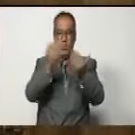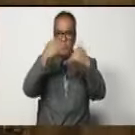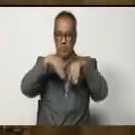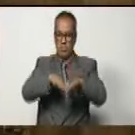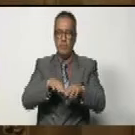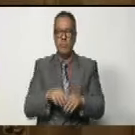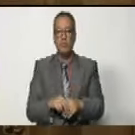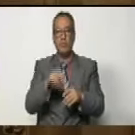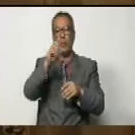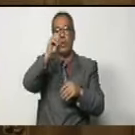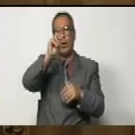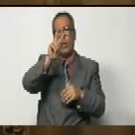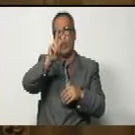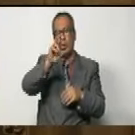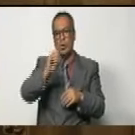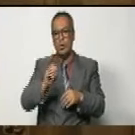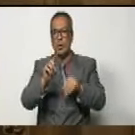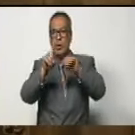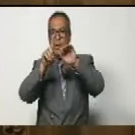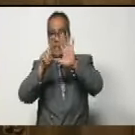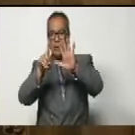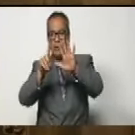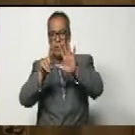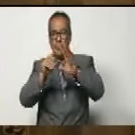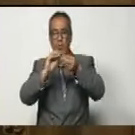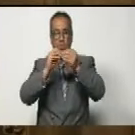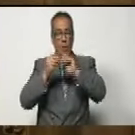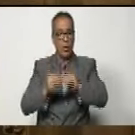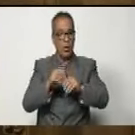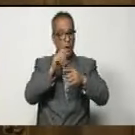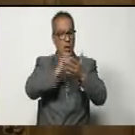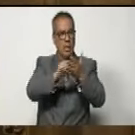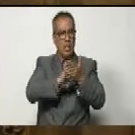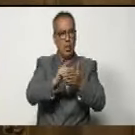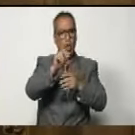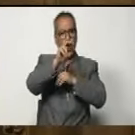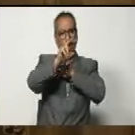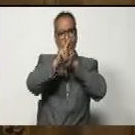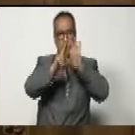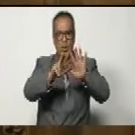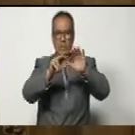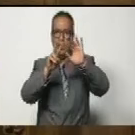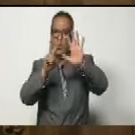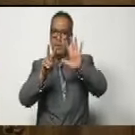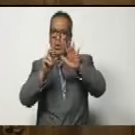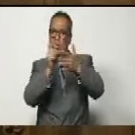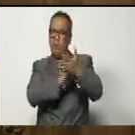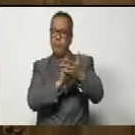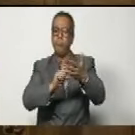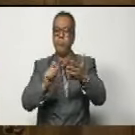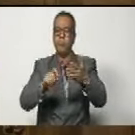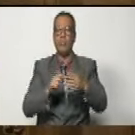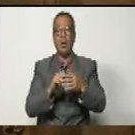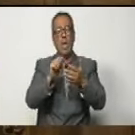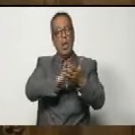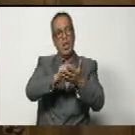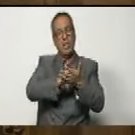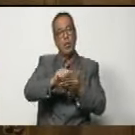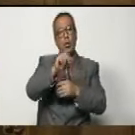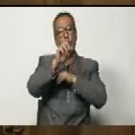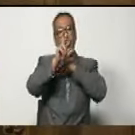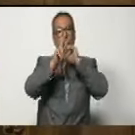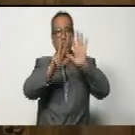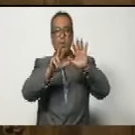Siguiente. 26. Se sugiere aprobar con modificación el contenido del artículo 87, el cual queda redactado en los siguientes términos. Artículo